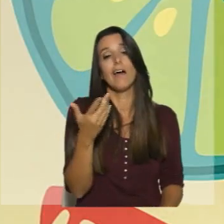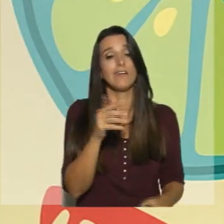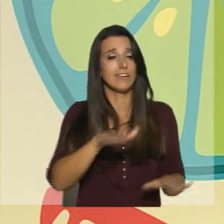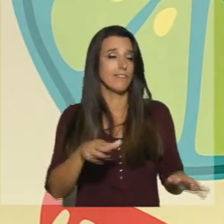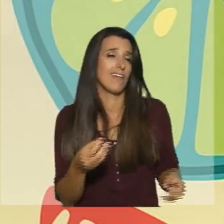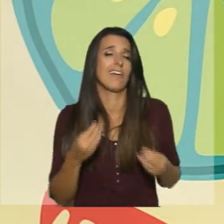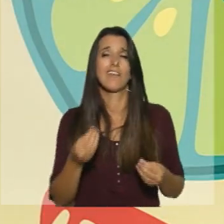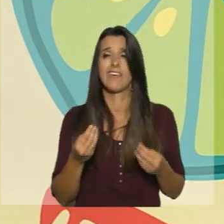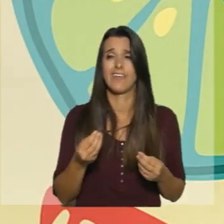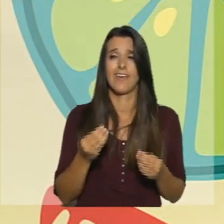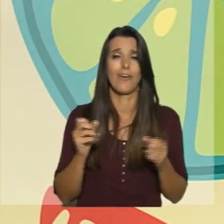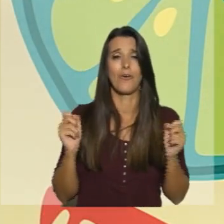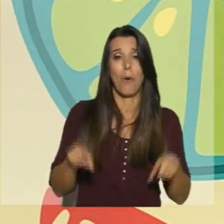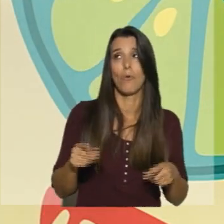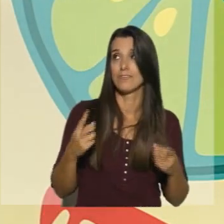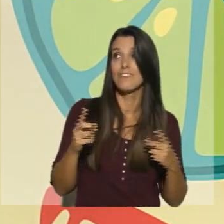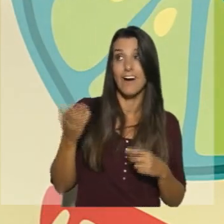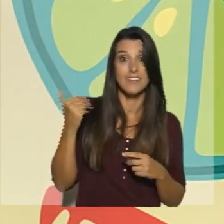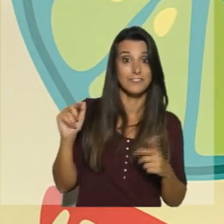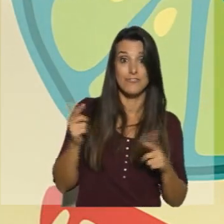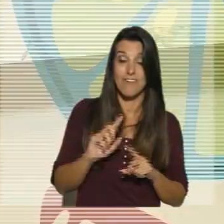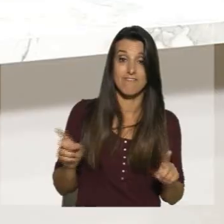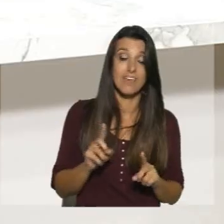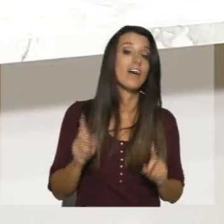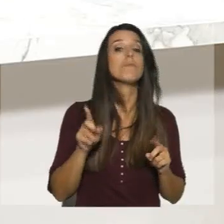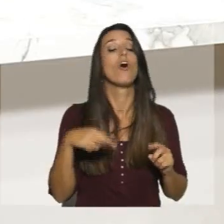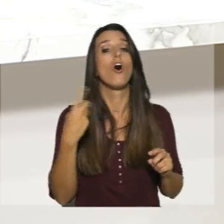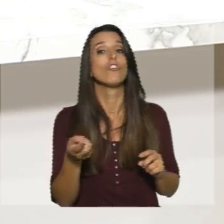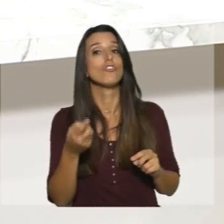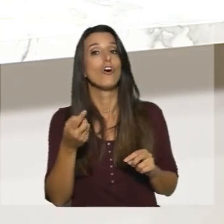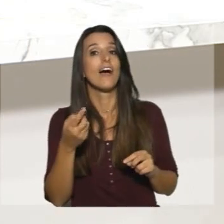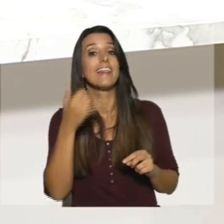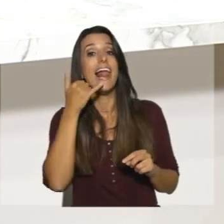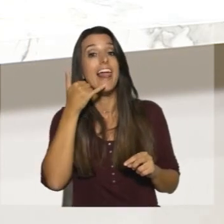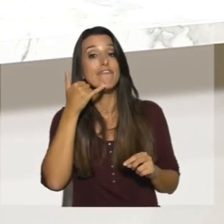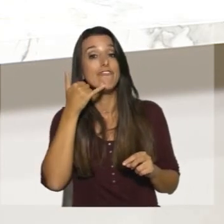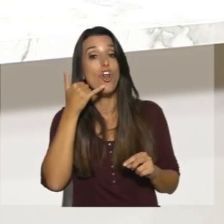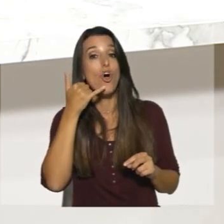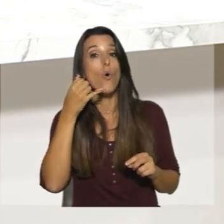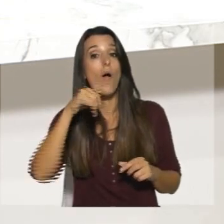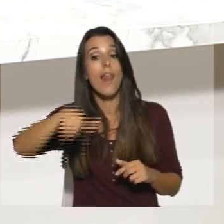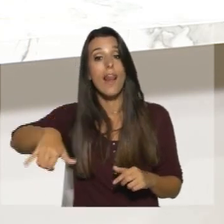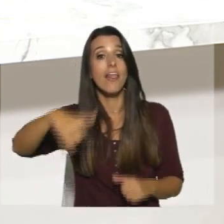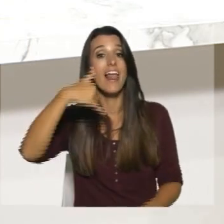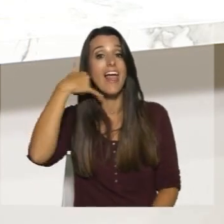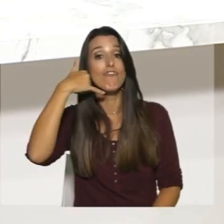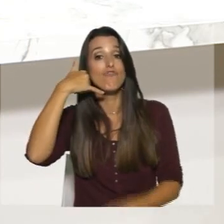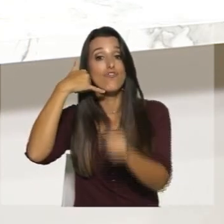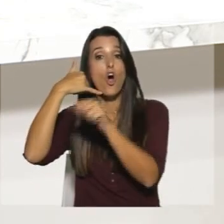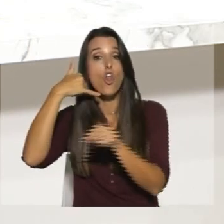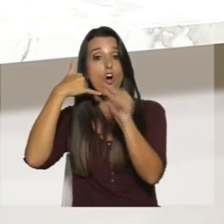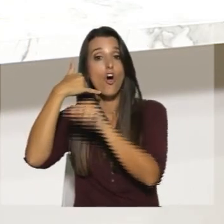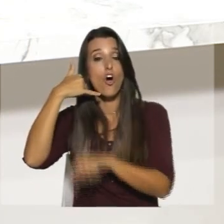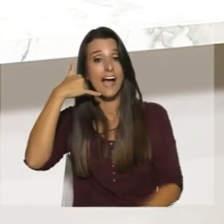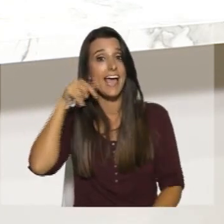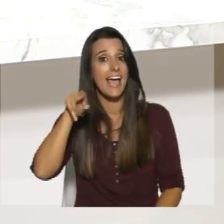dicen, ¿qué? ¿Qué estás hablando? Claro. Pero bueno, era así. Lo mismo que el otro teléfono. Claro. Siempre digo, el teléfono, el otro, con el cablecito. El de línea, claro. El de